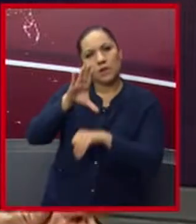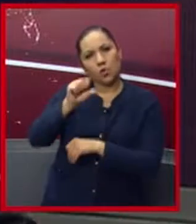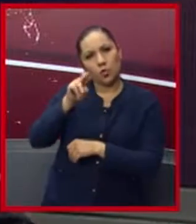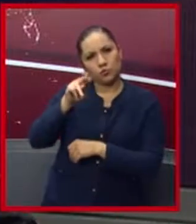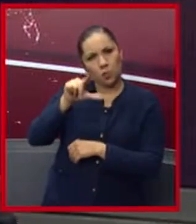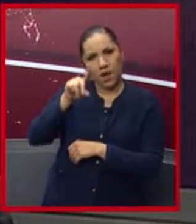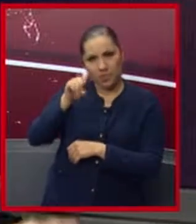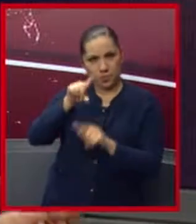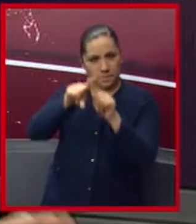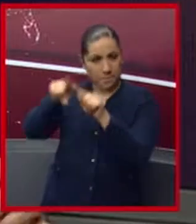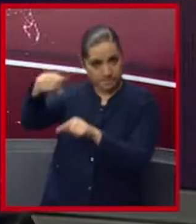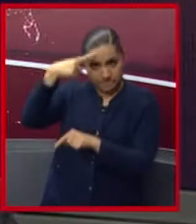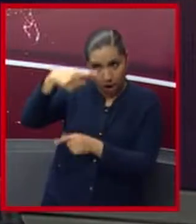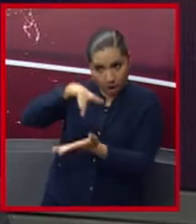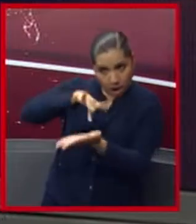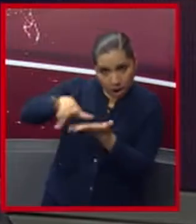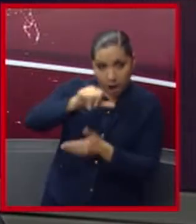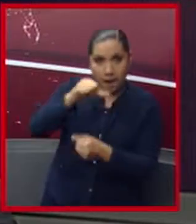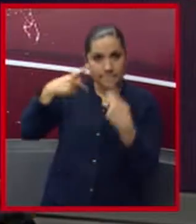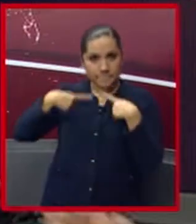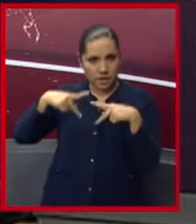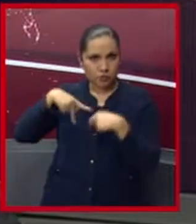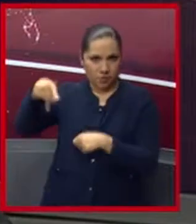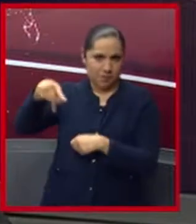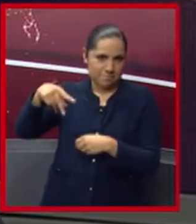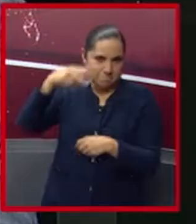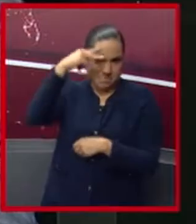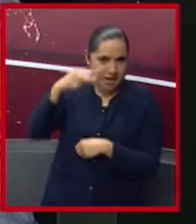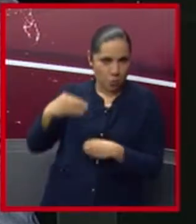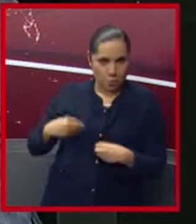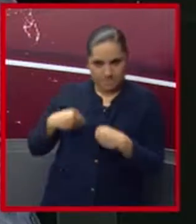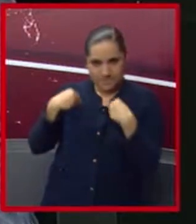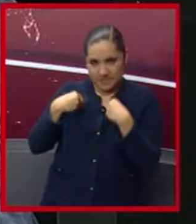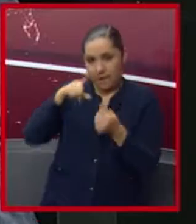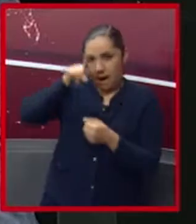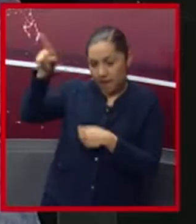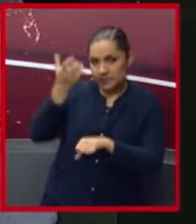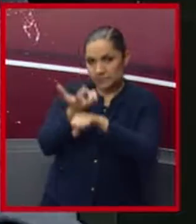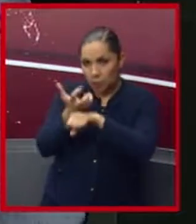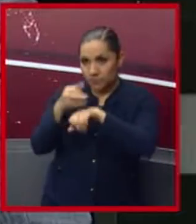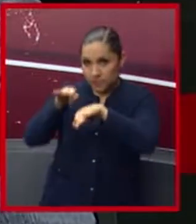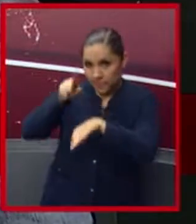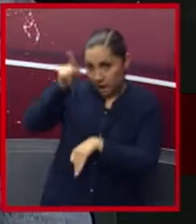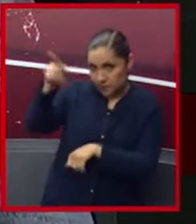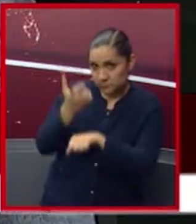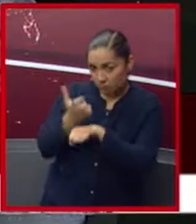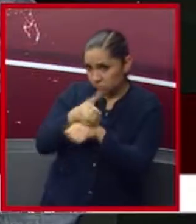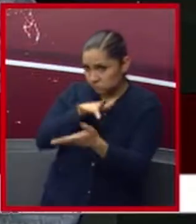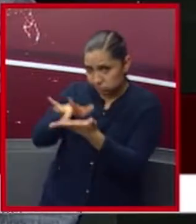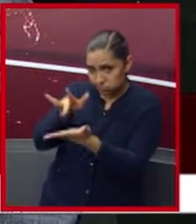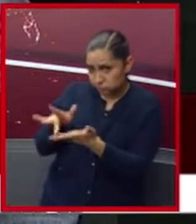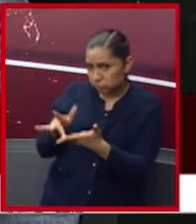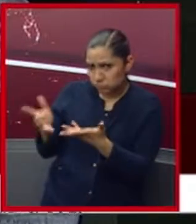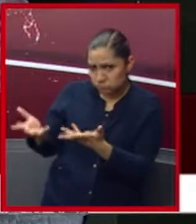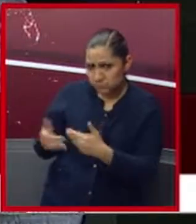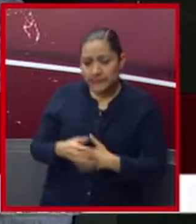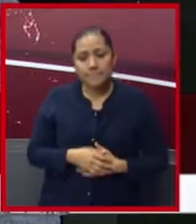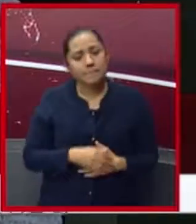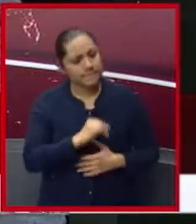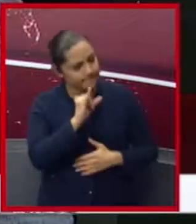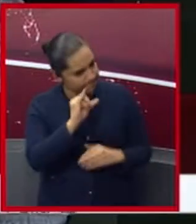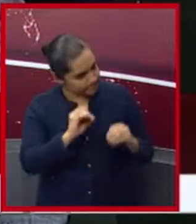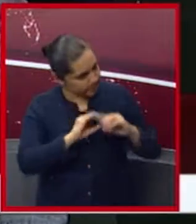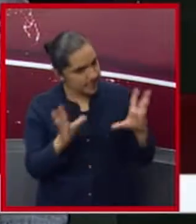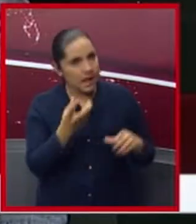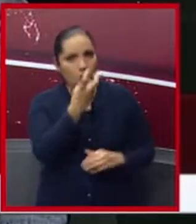directo a nuestros connacionales que están trabajando en los Estados Unidos? Sí, efectivamente, la Cámara de Diputados